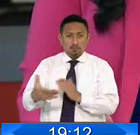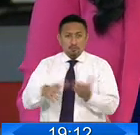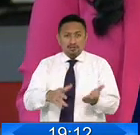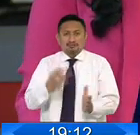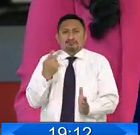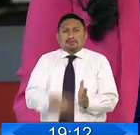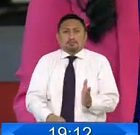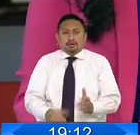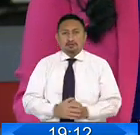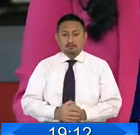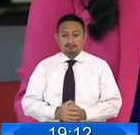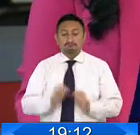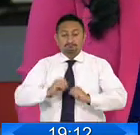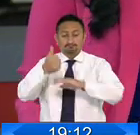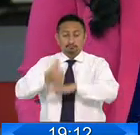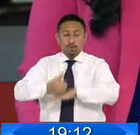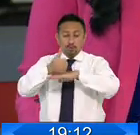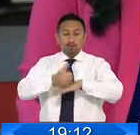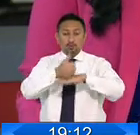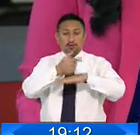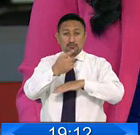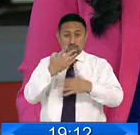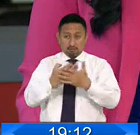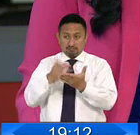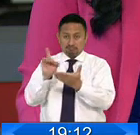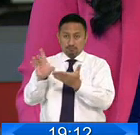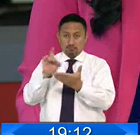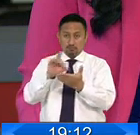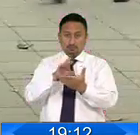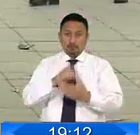la destitución de las autoridades penitenciarias.